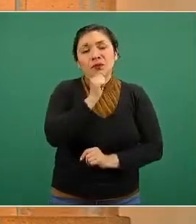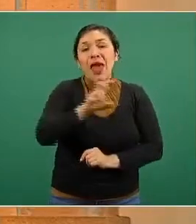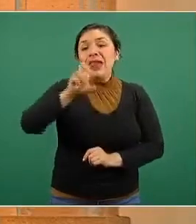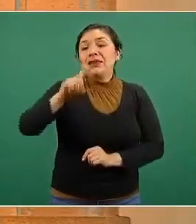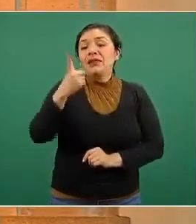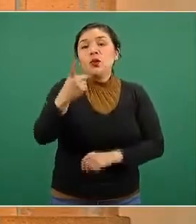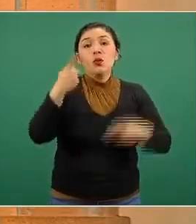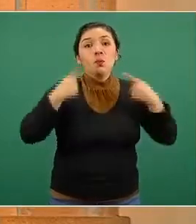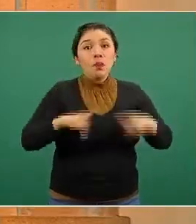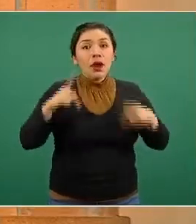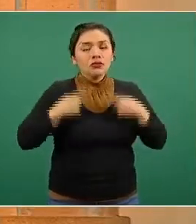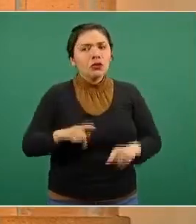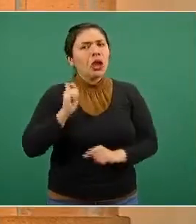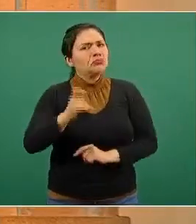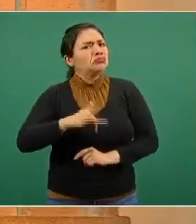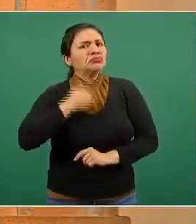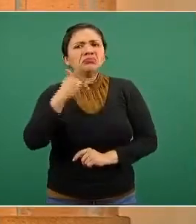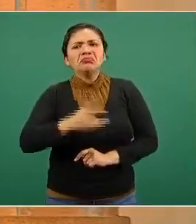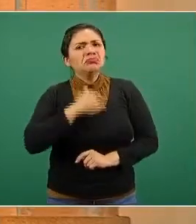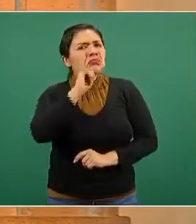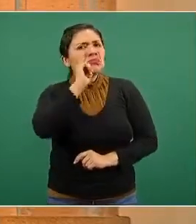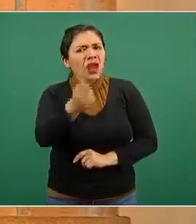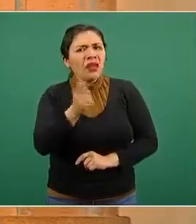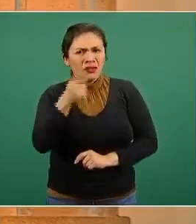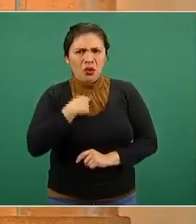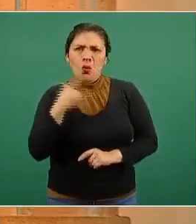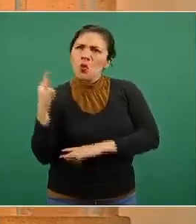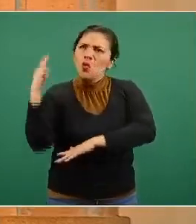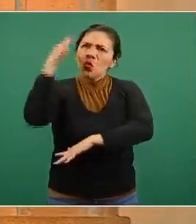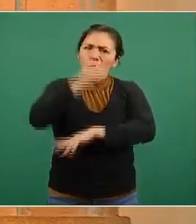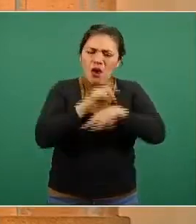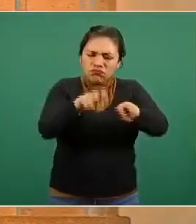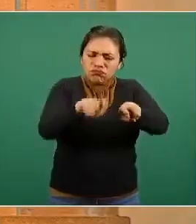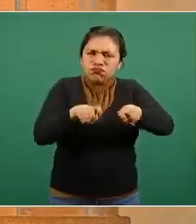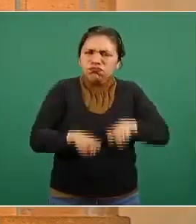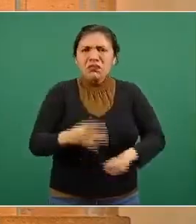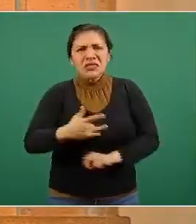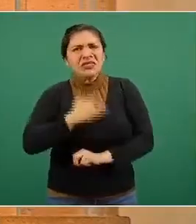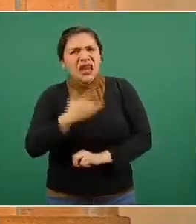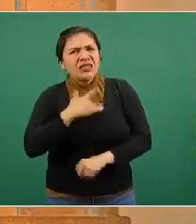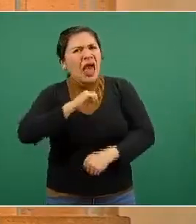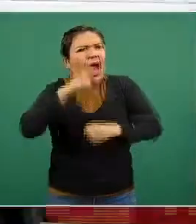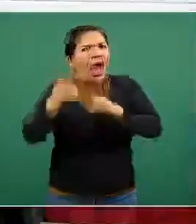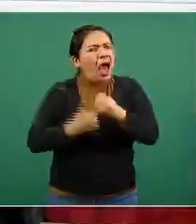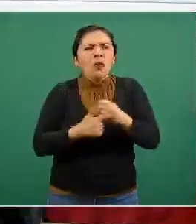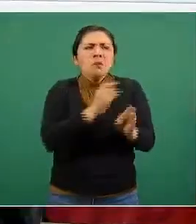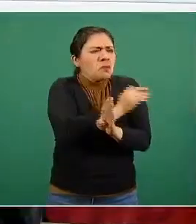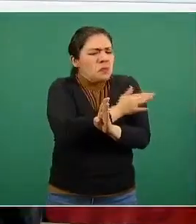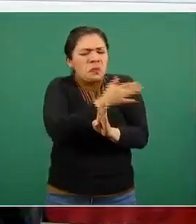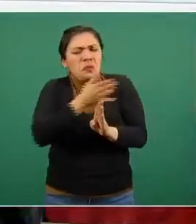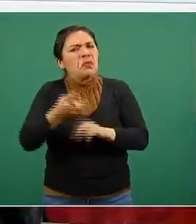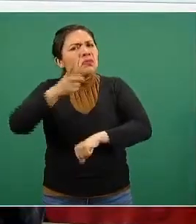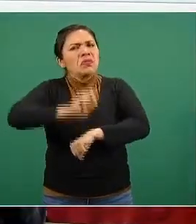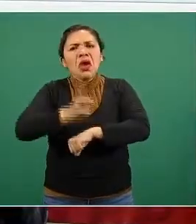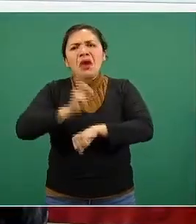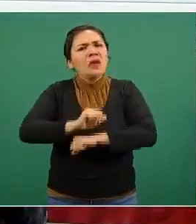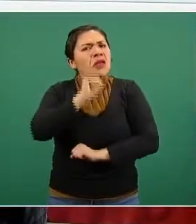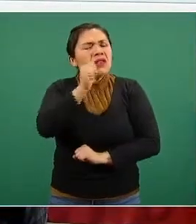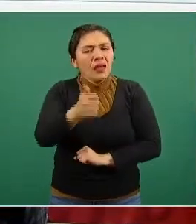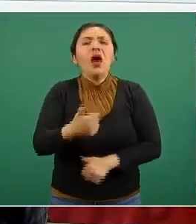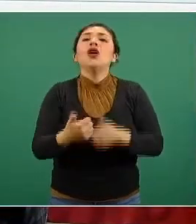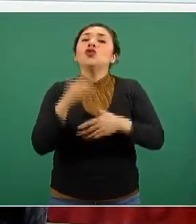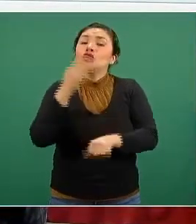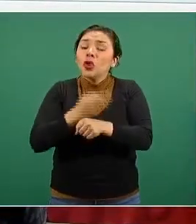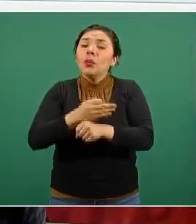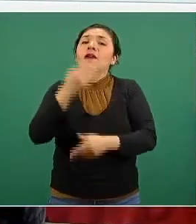ellas están asintomáticas, es decir, desde que compartieron el vuelo no han presentado signos y síntomas, y todavía se está buscando